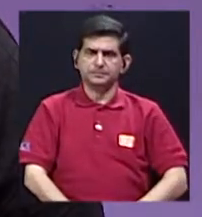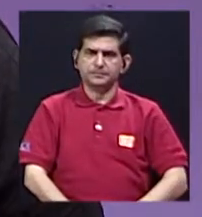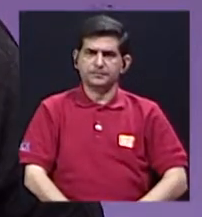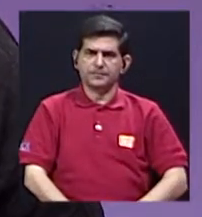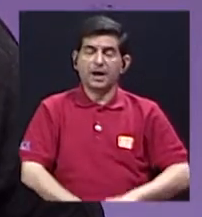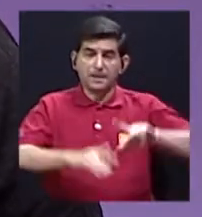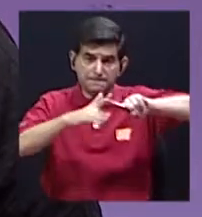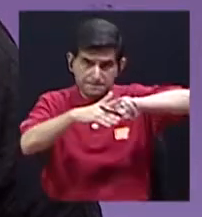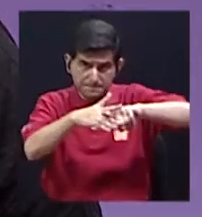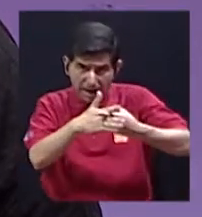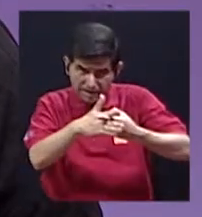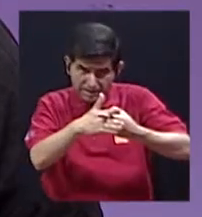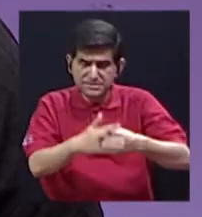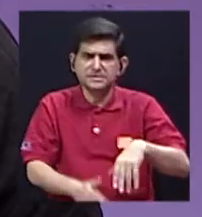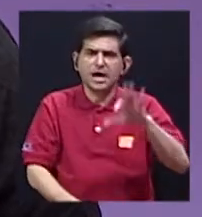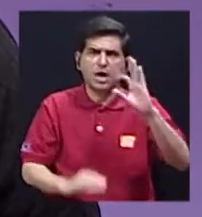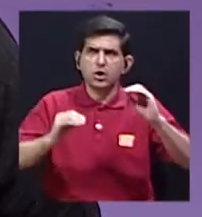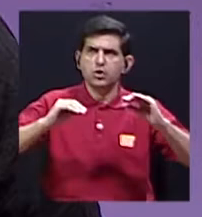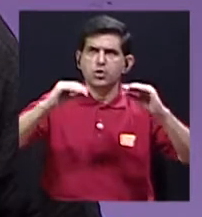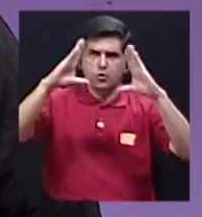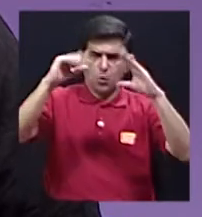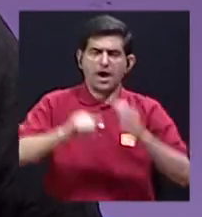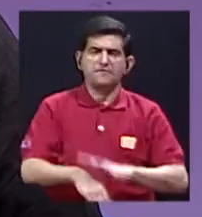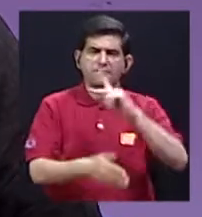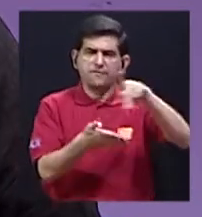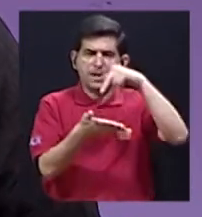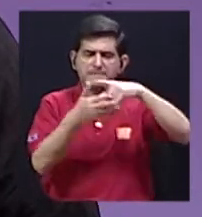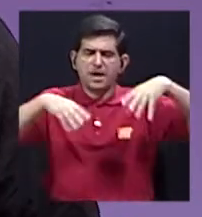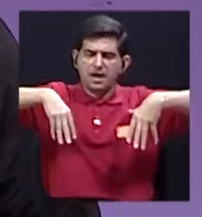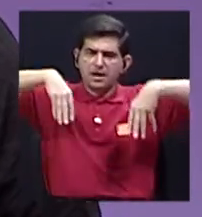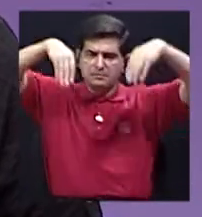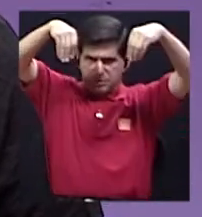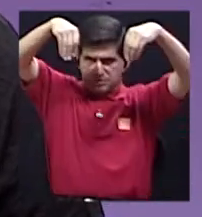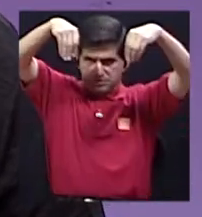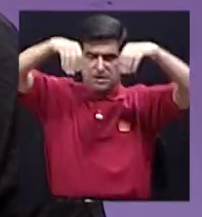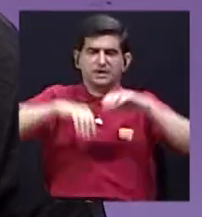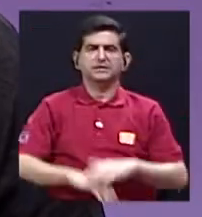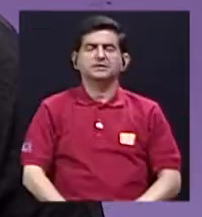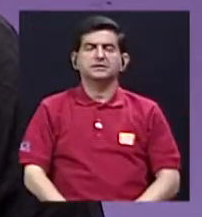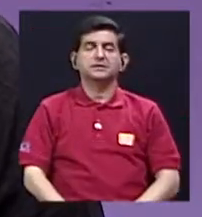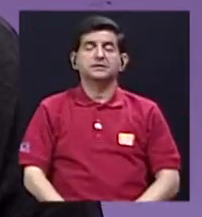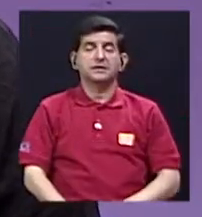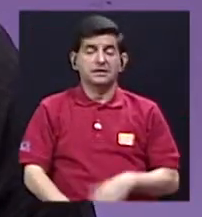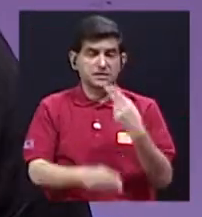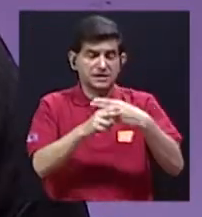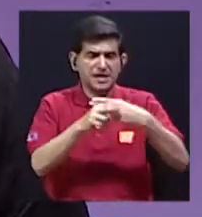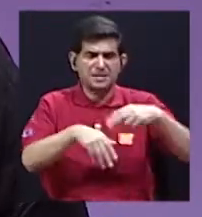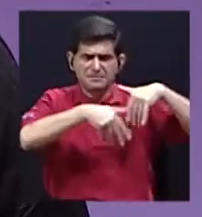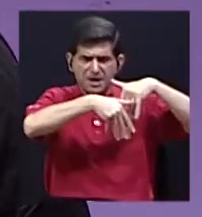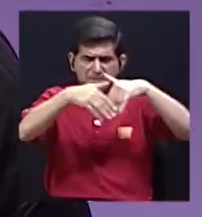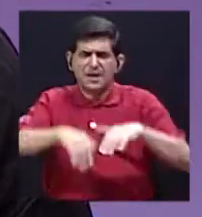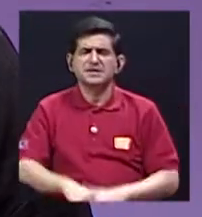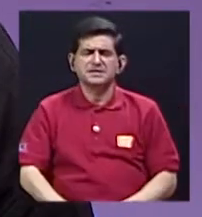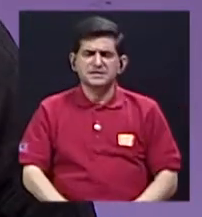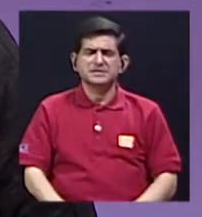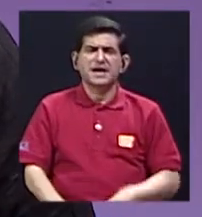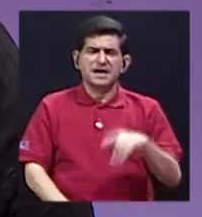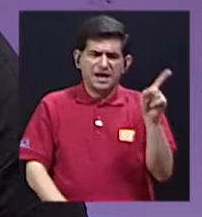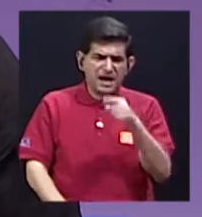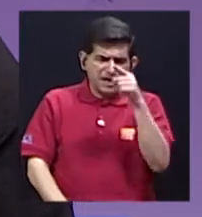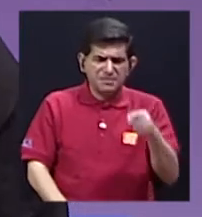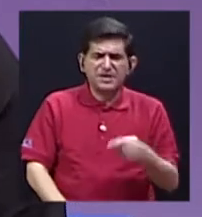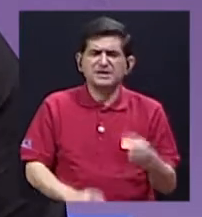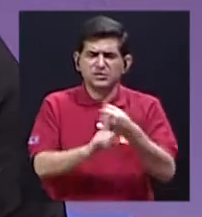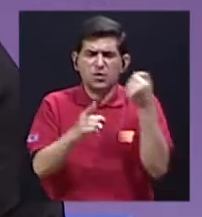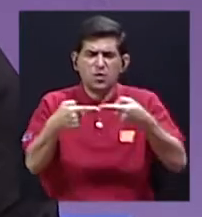iniciando a las 9 de la mañana en el parque de la merced se está llamando marchemos por la eliminación de la violencia contra